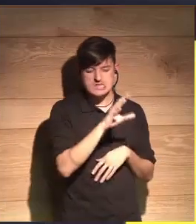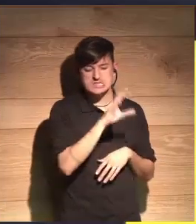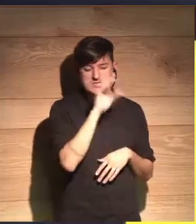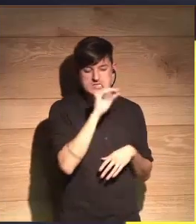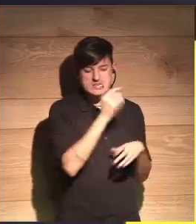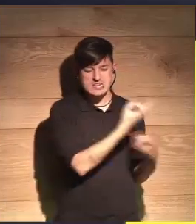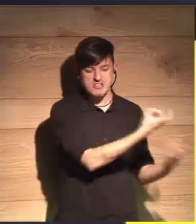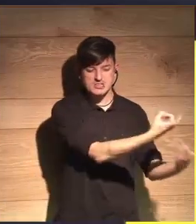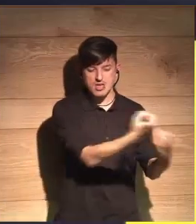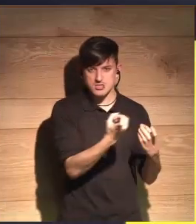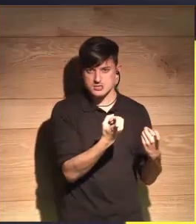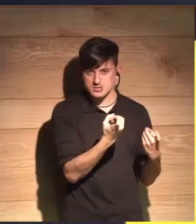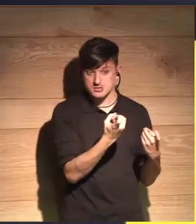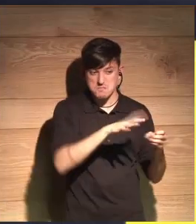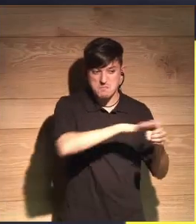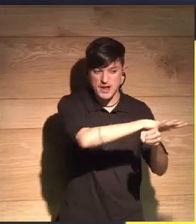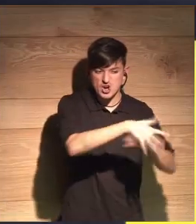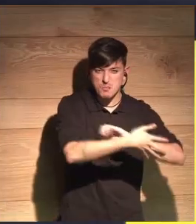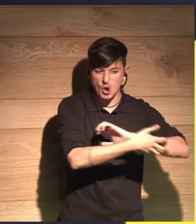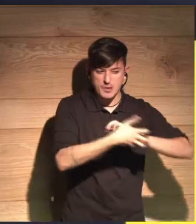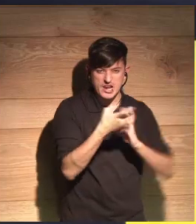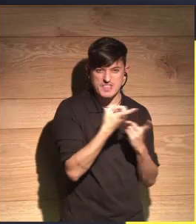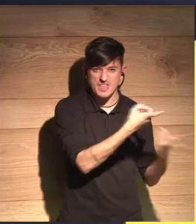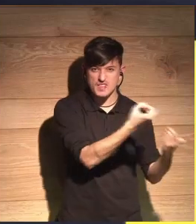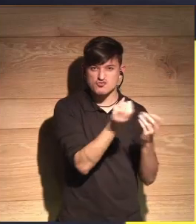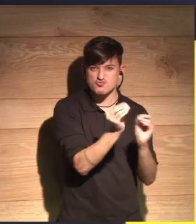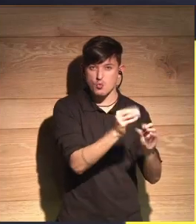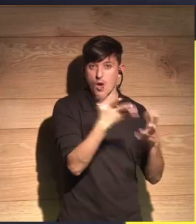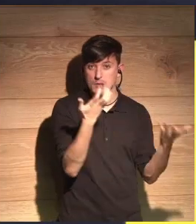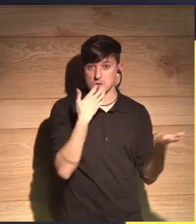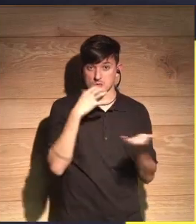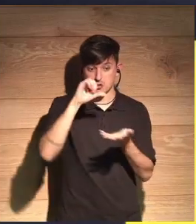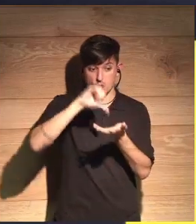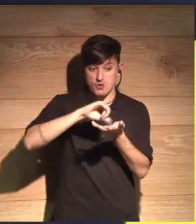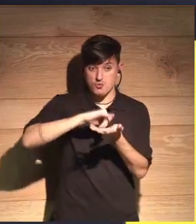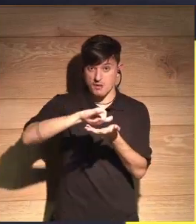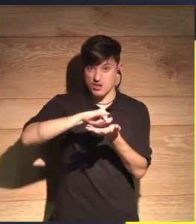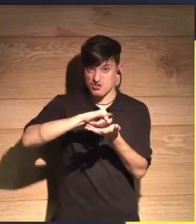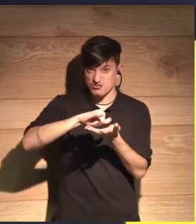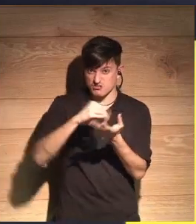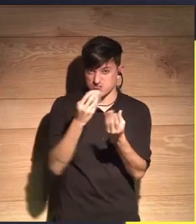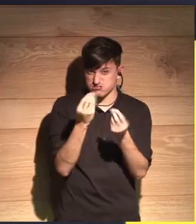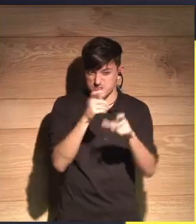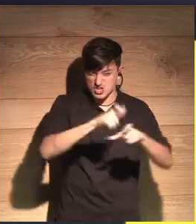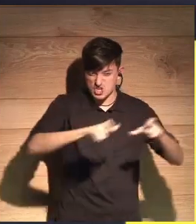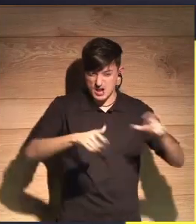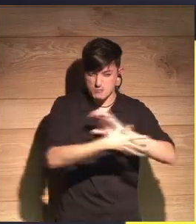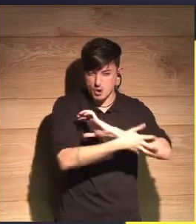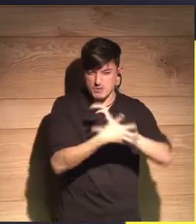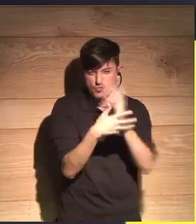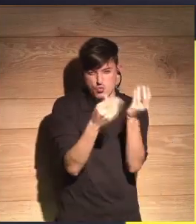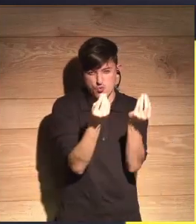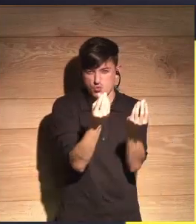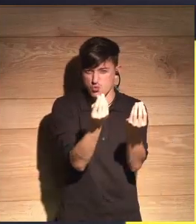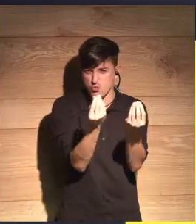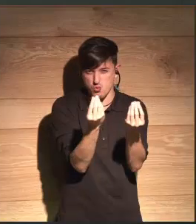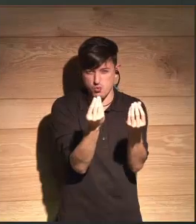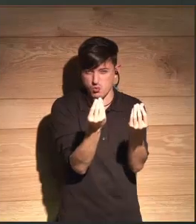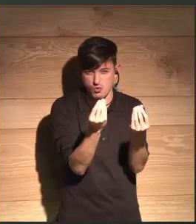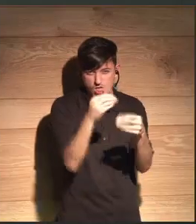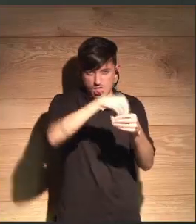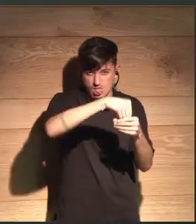las necesidades de en los barrios pobres porque nueva york es una ciudad que tiene mucho mucha gente pobre y saqué